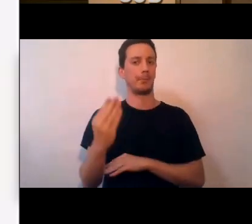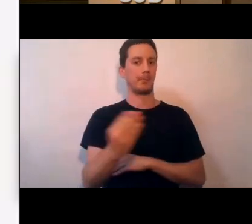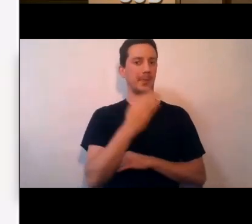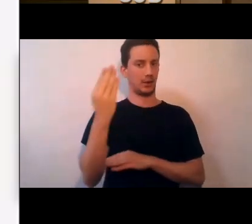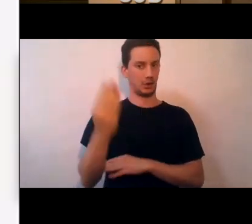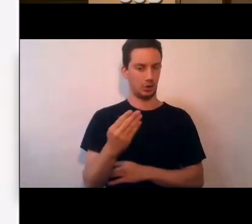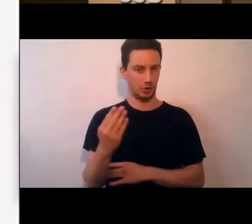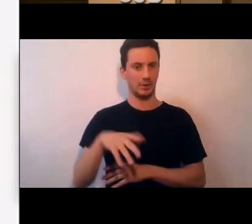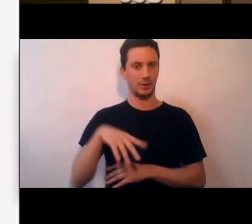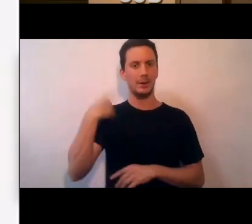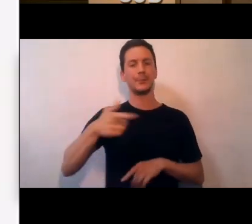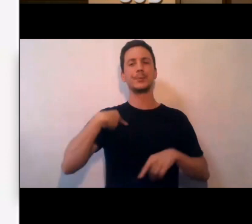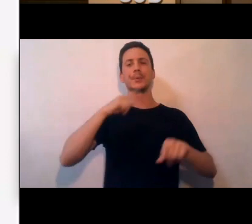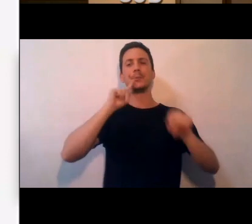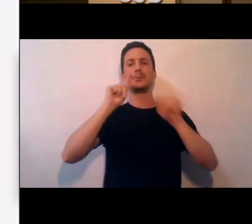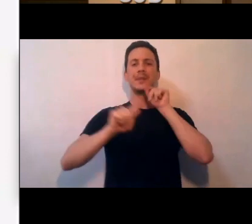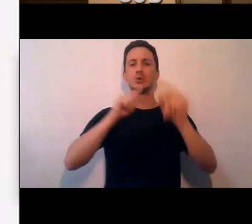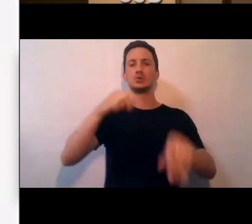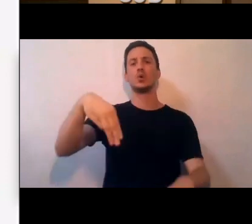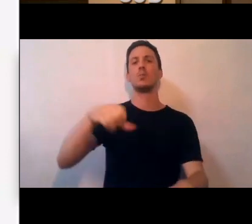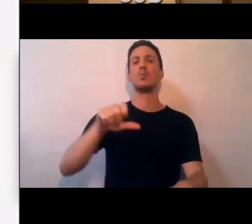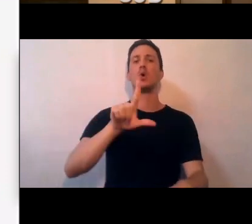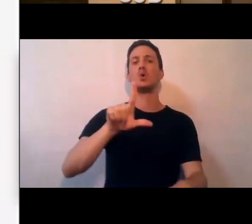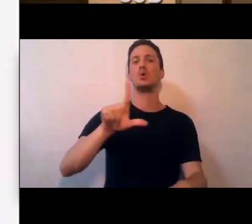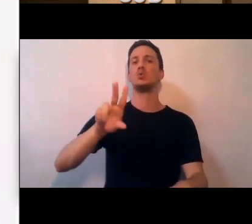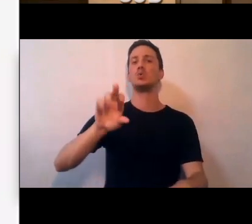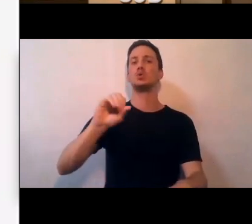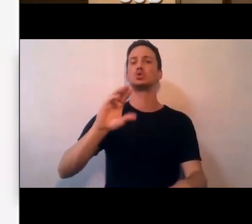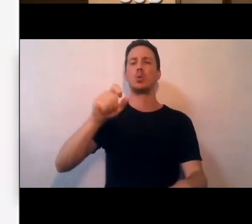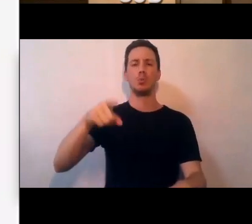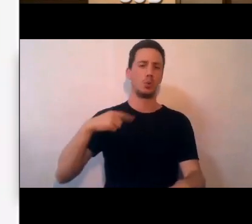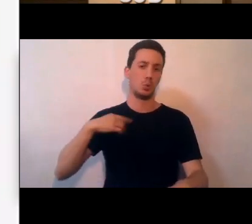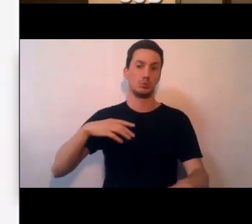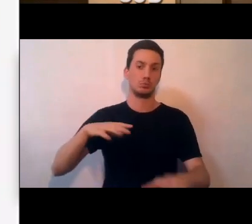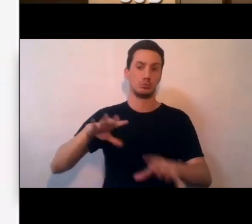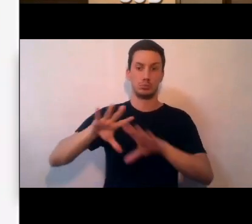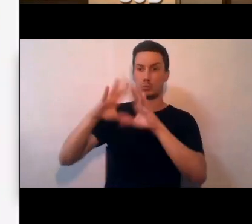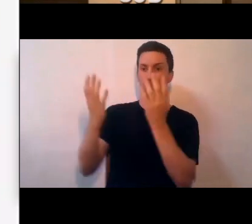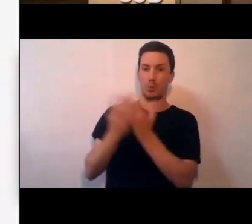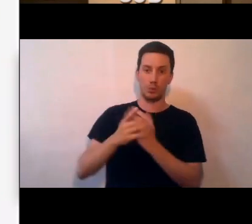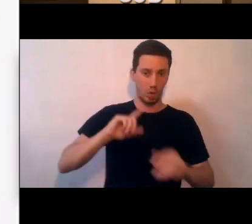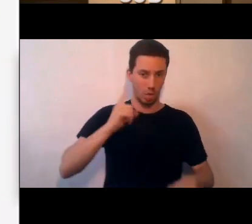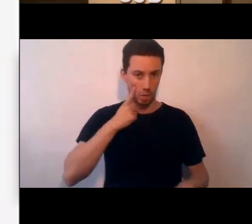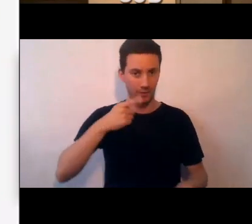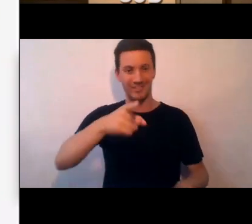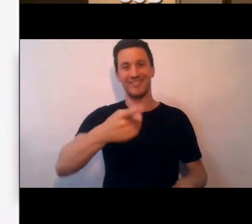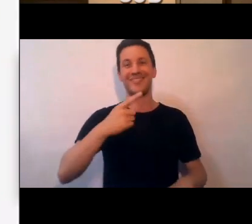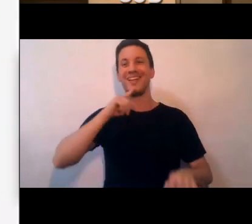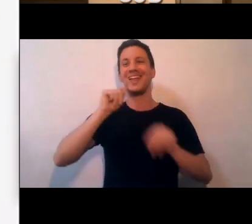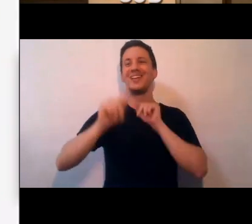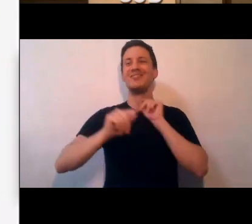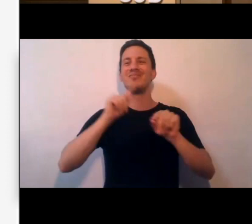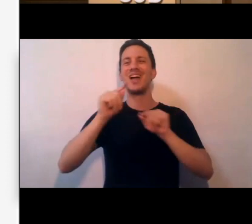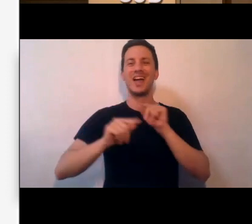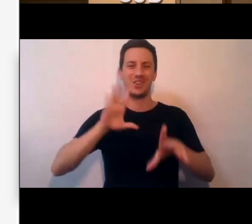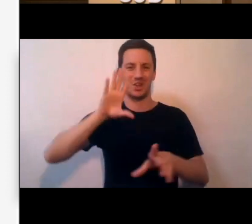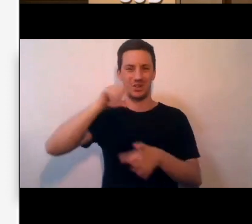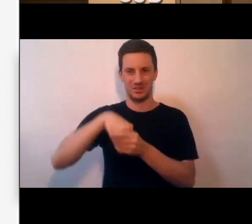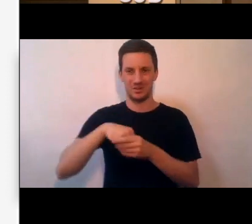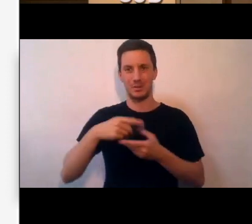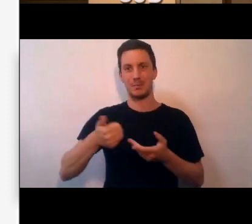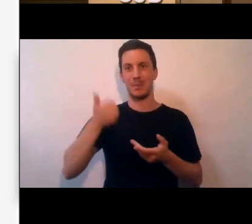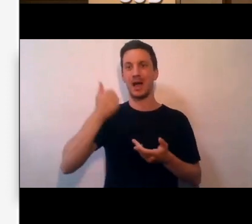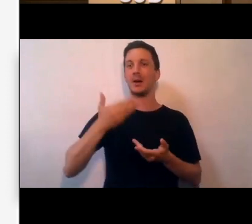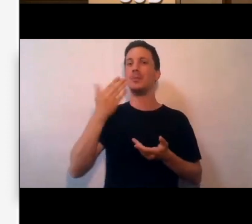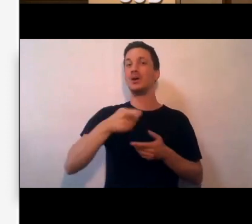los moluscums, que prácticamente todo el mundo los conoce, es una infección benigna. Lo más importante de esta charla de